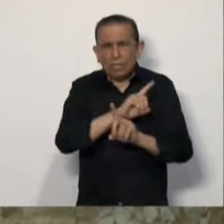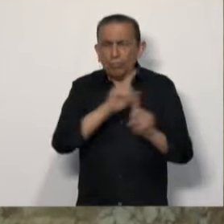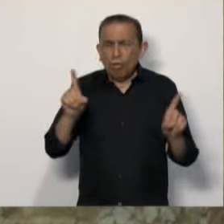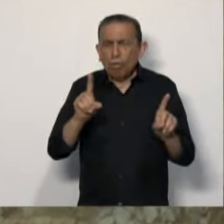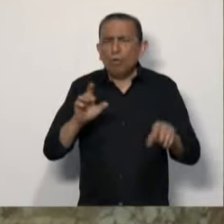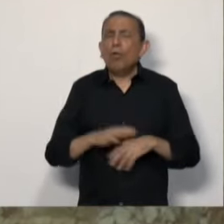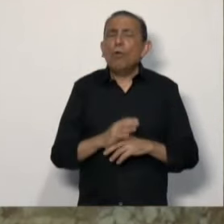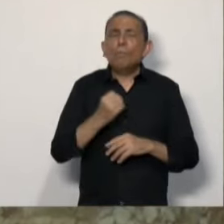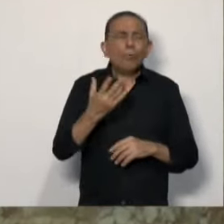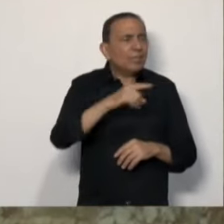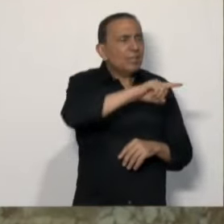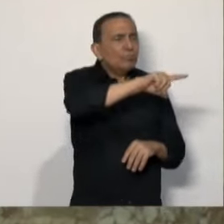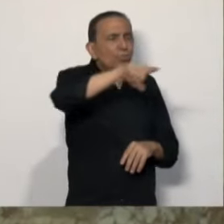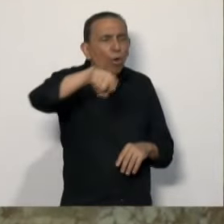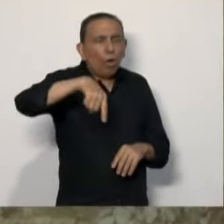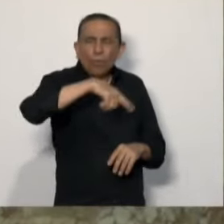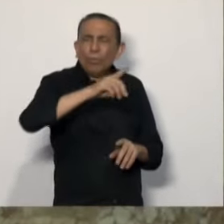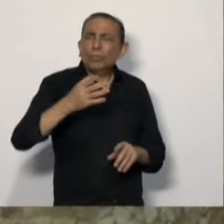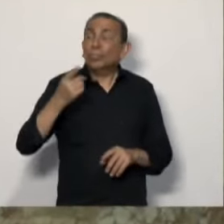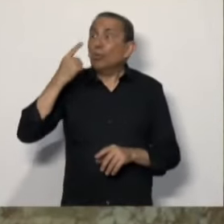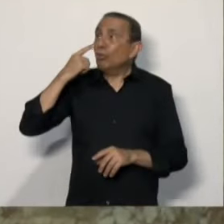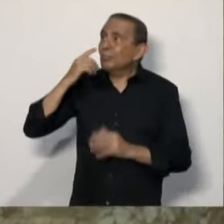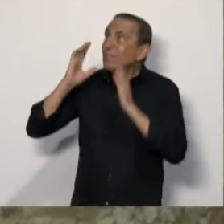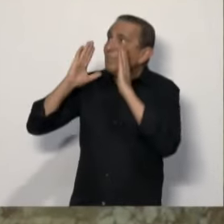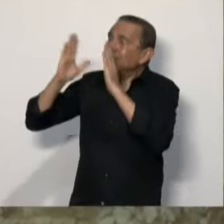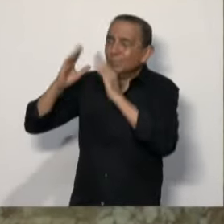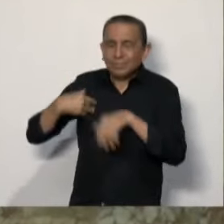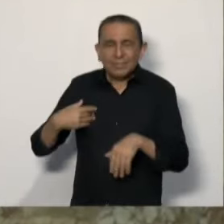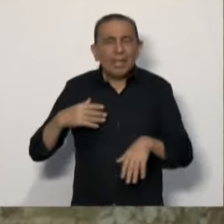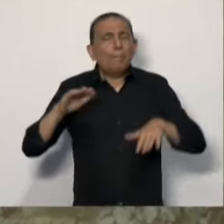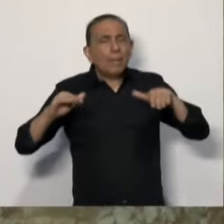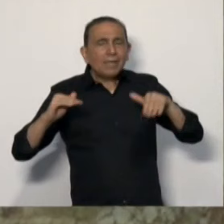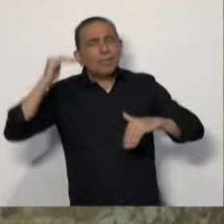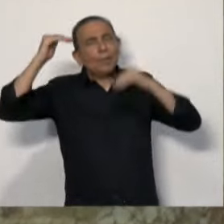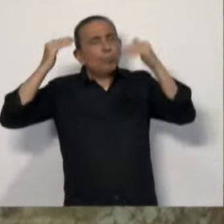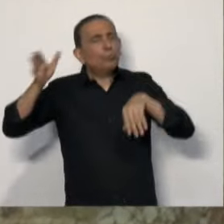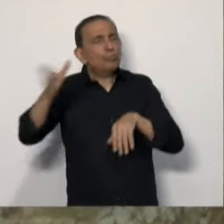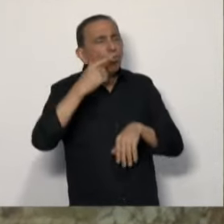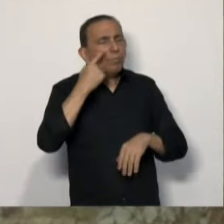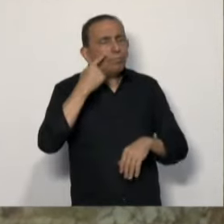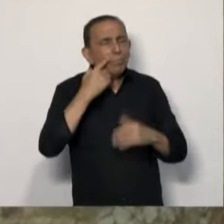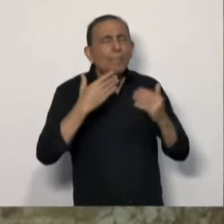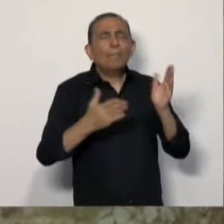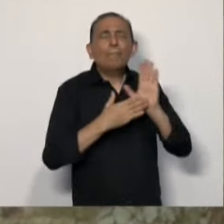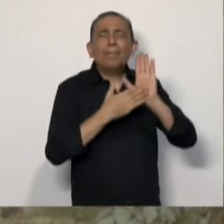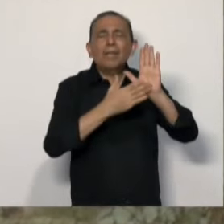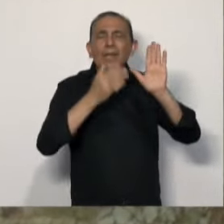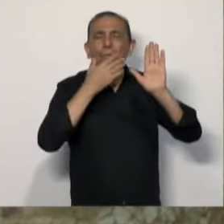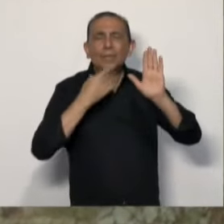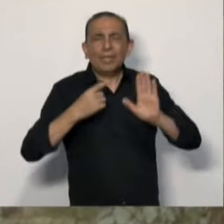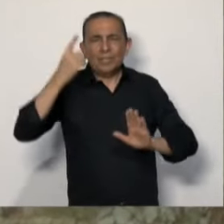porque todos me conocerán, del más pequeño al más grande, oráculo del